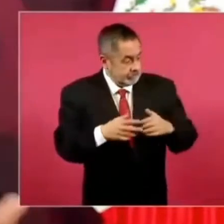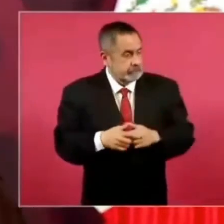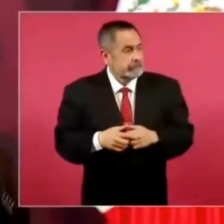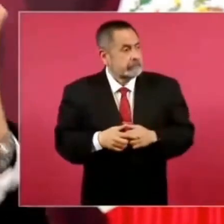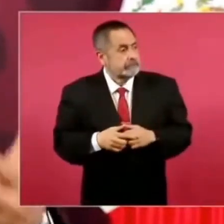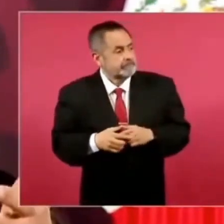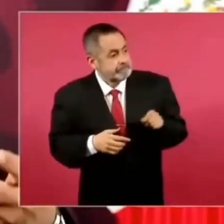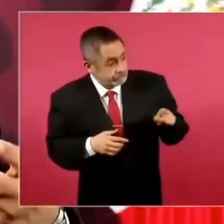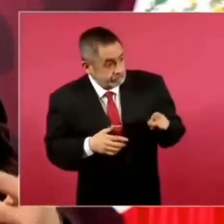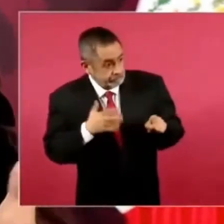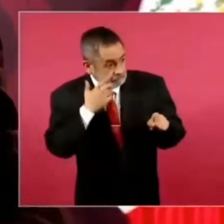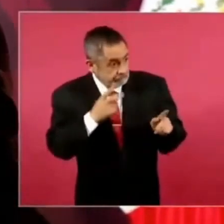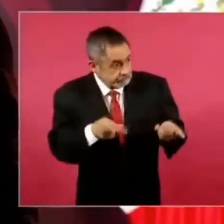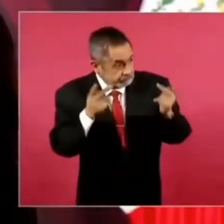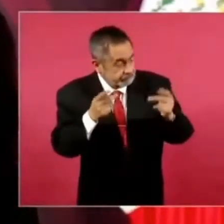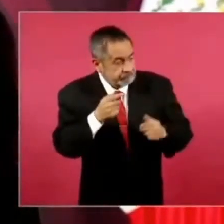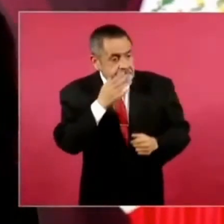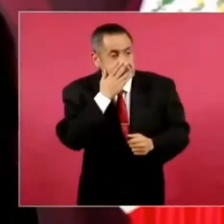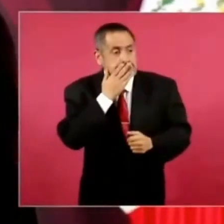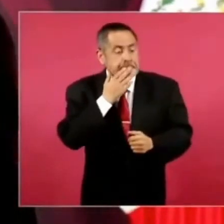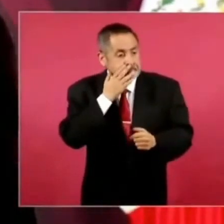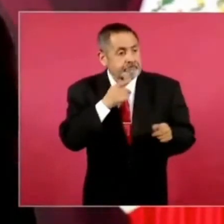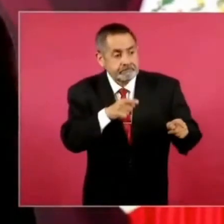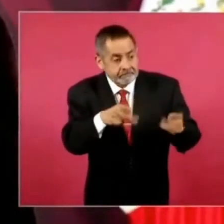ofrecer en venta.